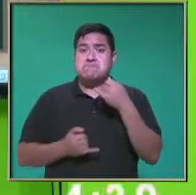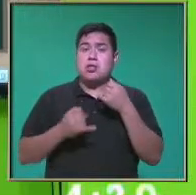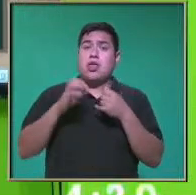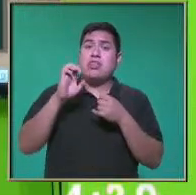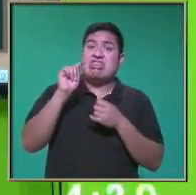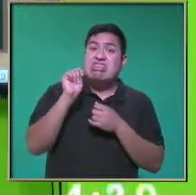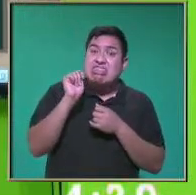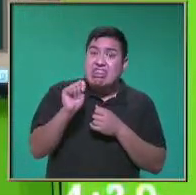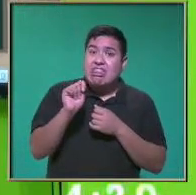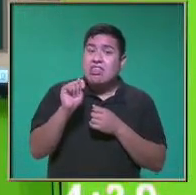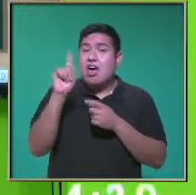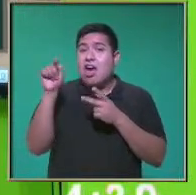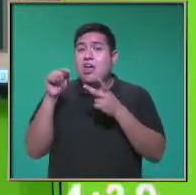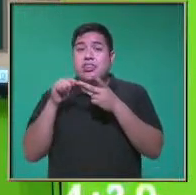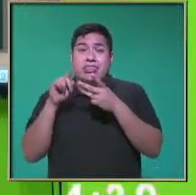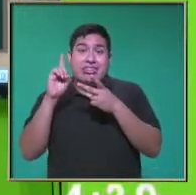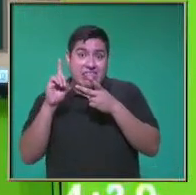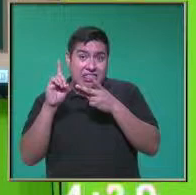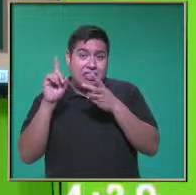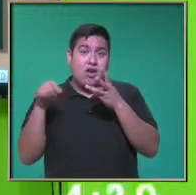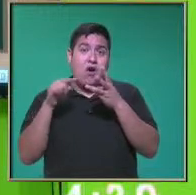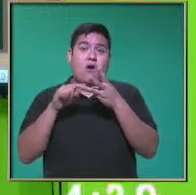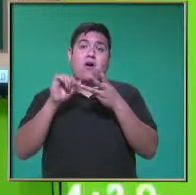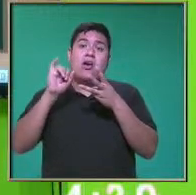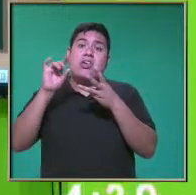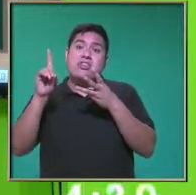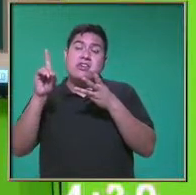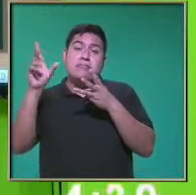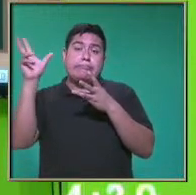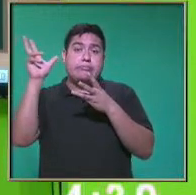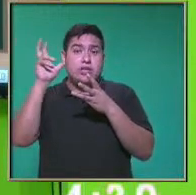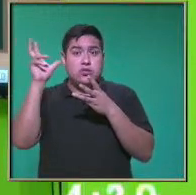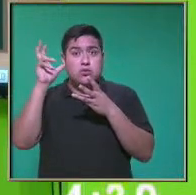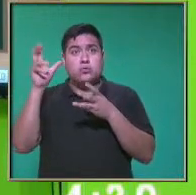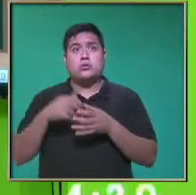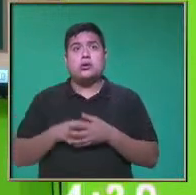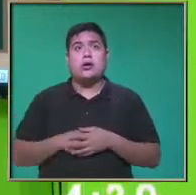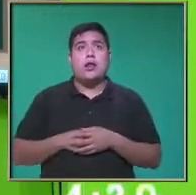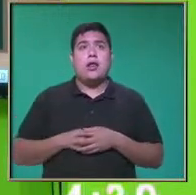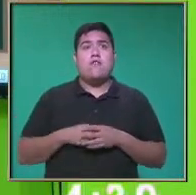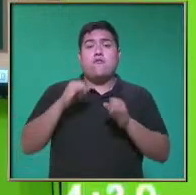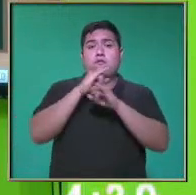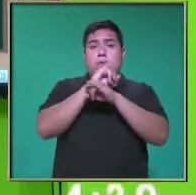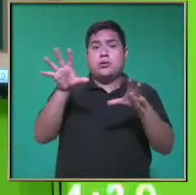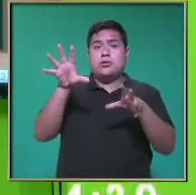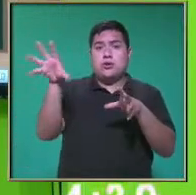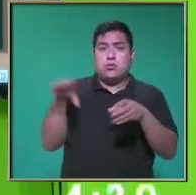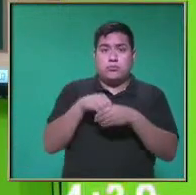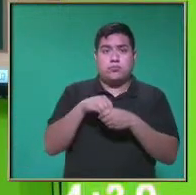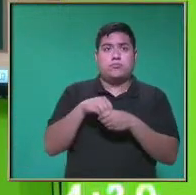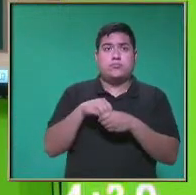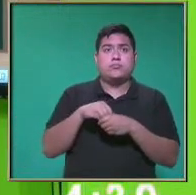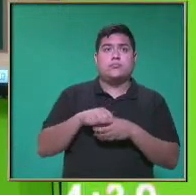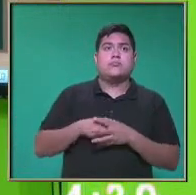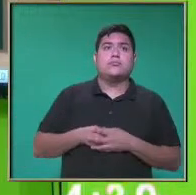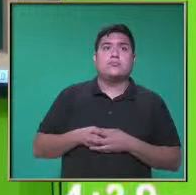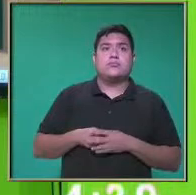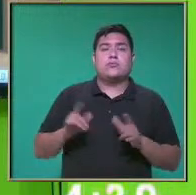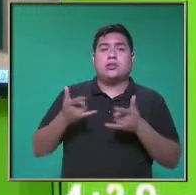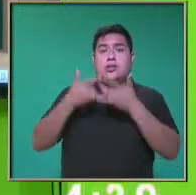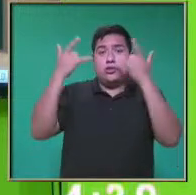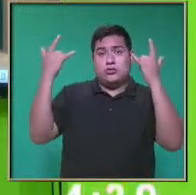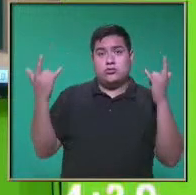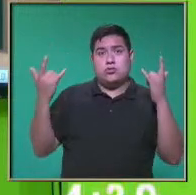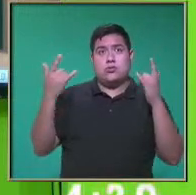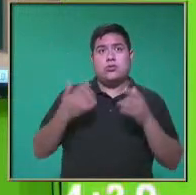T, como D o como ED. Now, complete the information. Help me to complete this information about the story we have